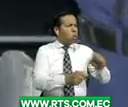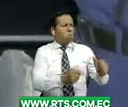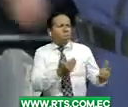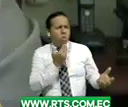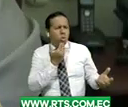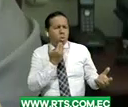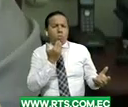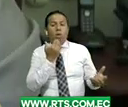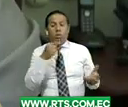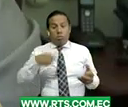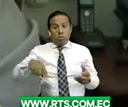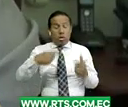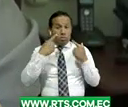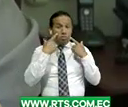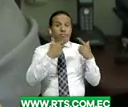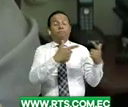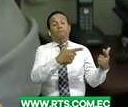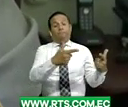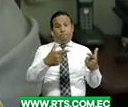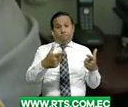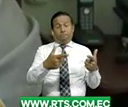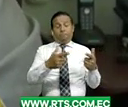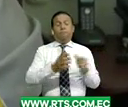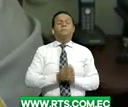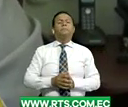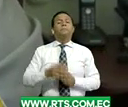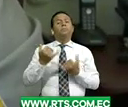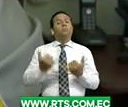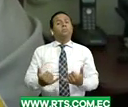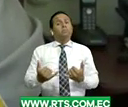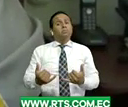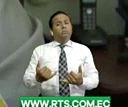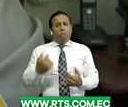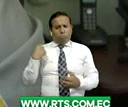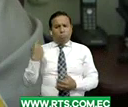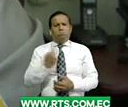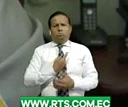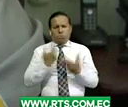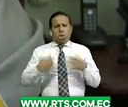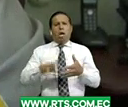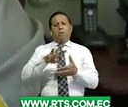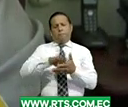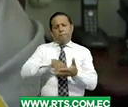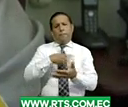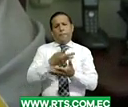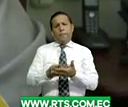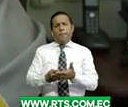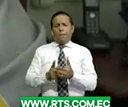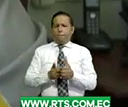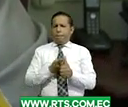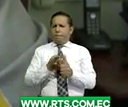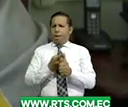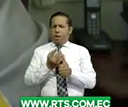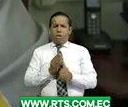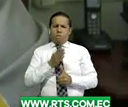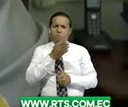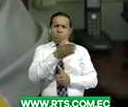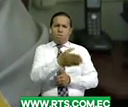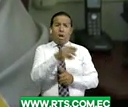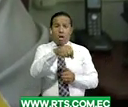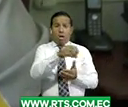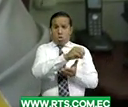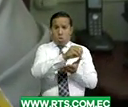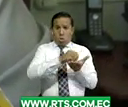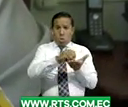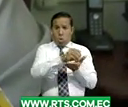Oro. Este es uno de los primeros de tantos operativos que vamos a realizar en esta provincia de El Oro,